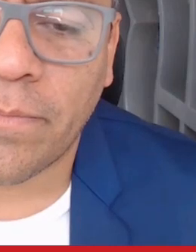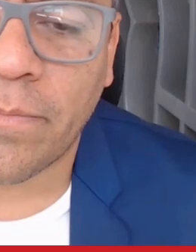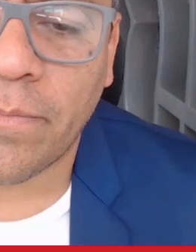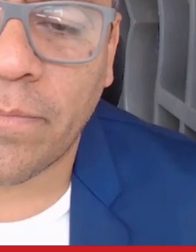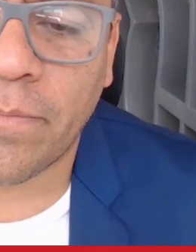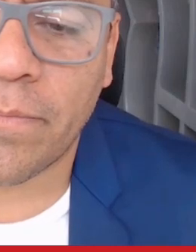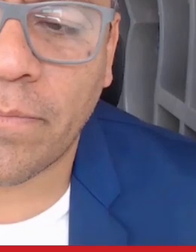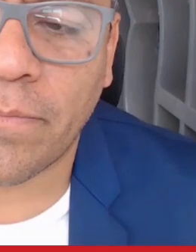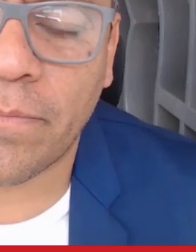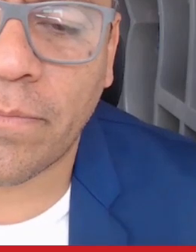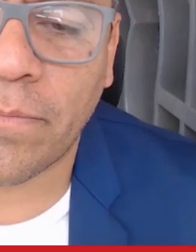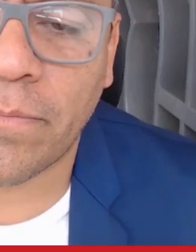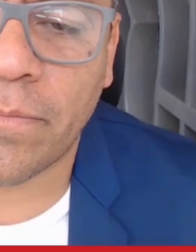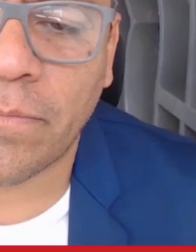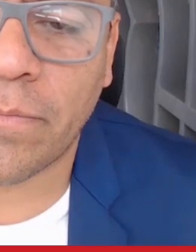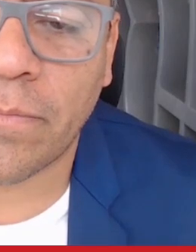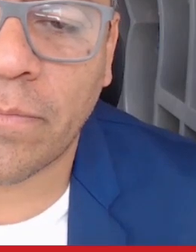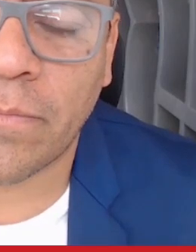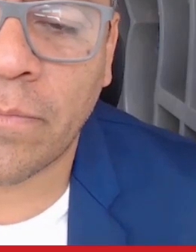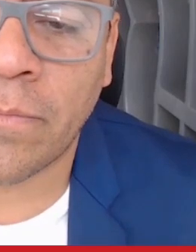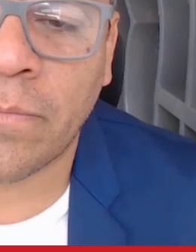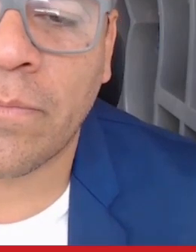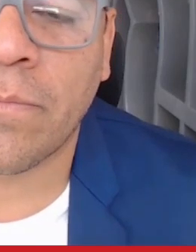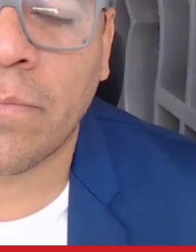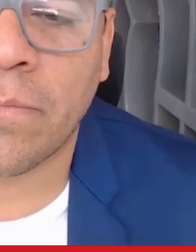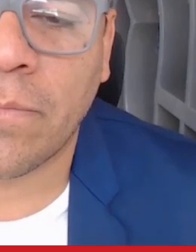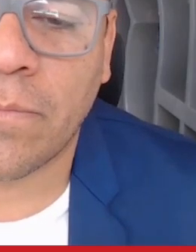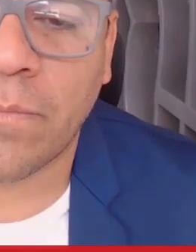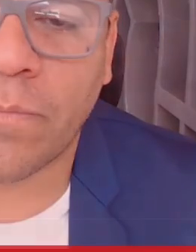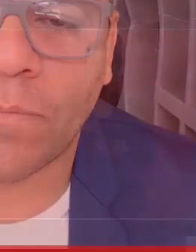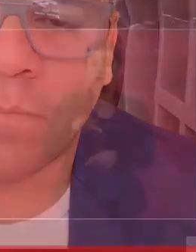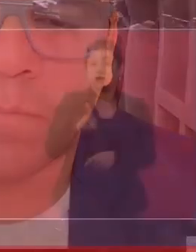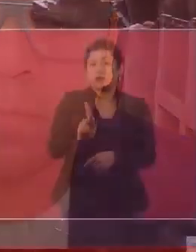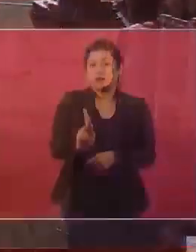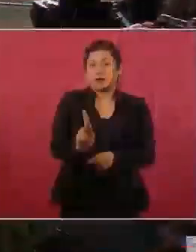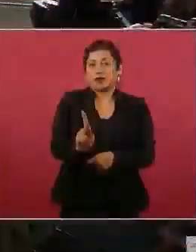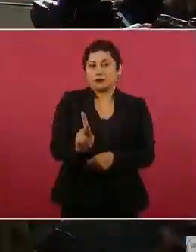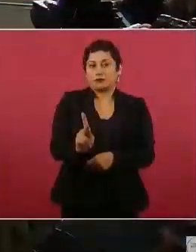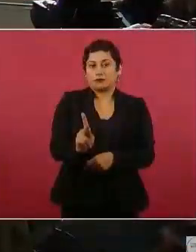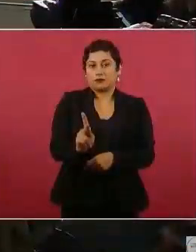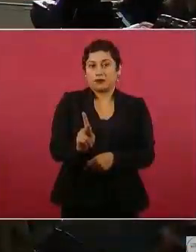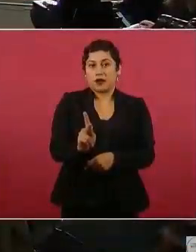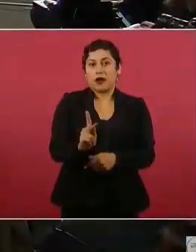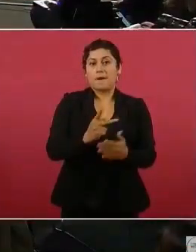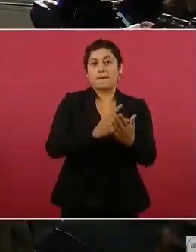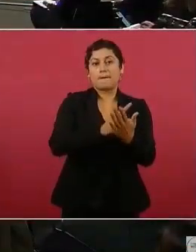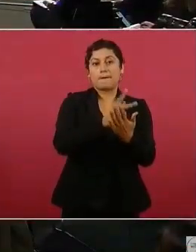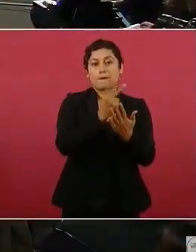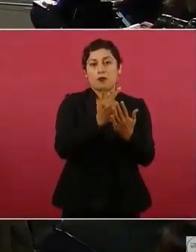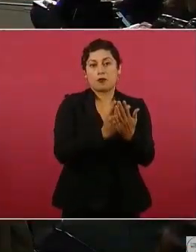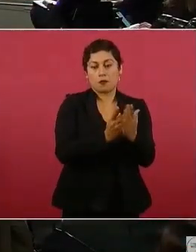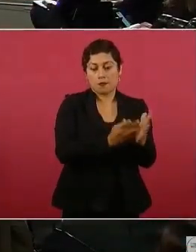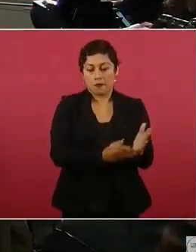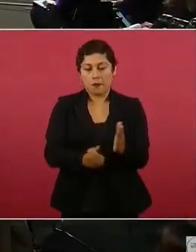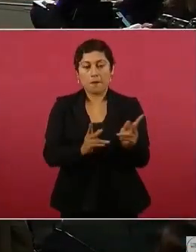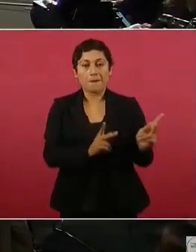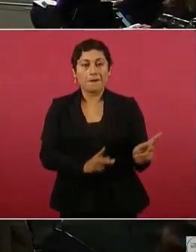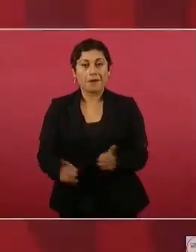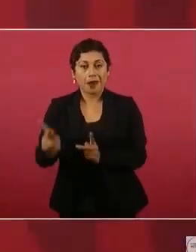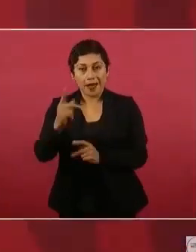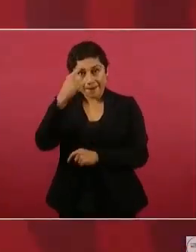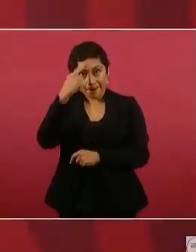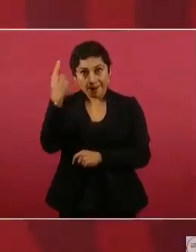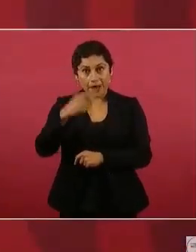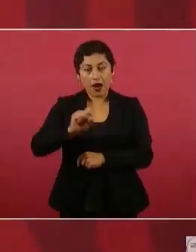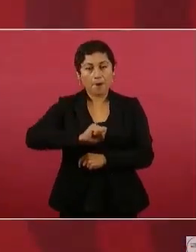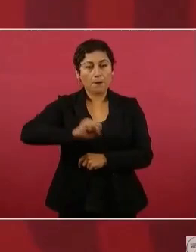hace un llamado también a garantizar la democracia en las elecciones de Morena y de hecho hace un llamado a no ser borregos en la elección